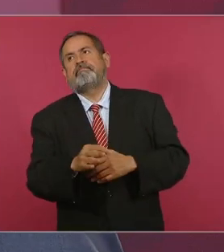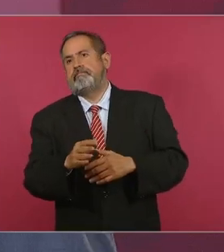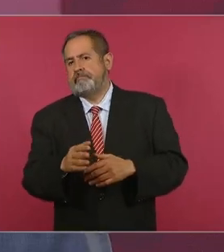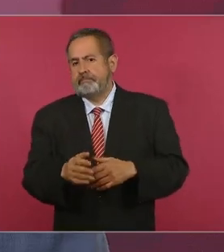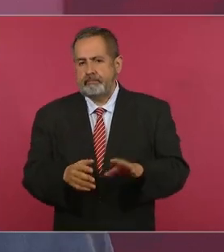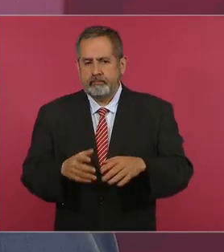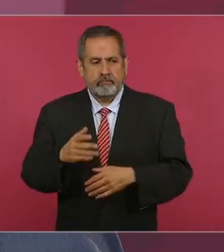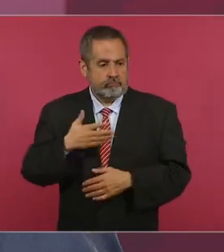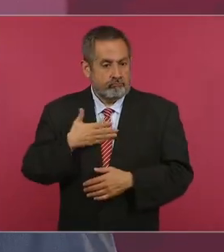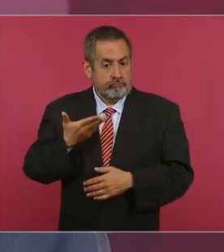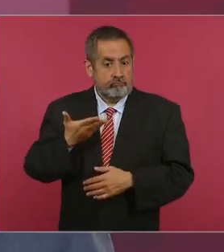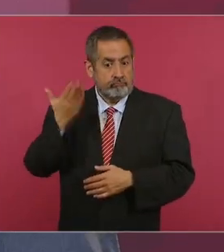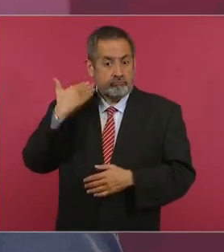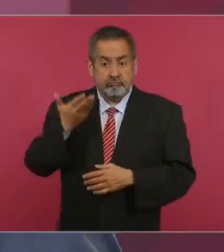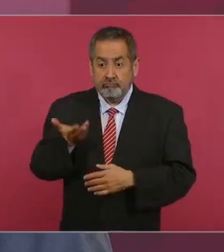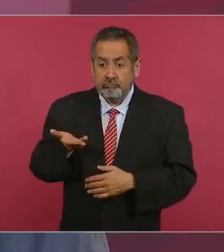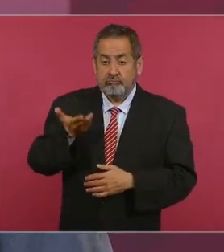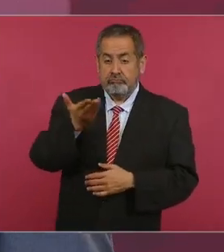he propuesto